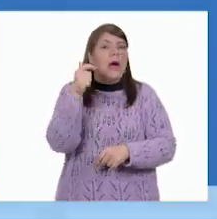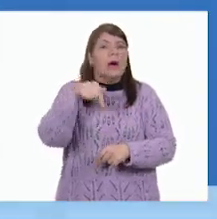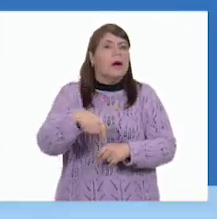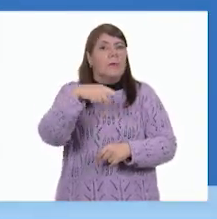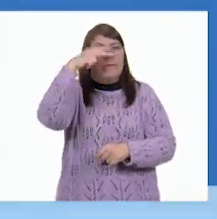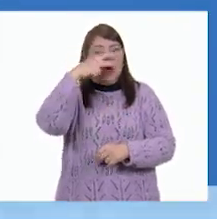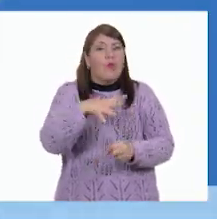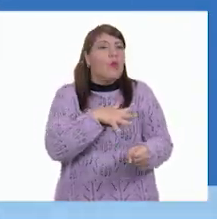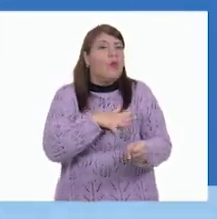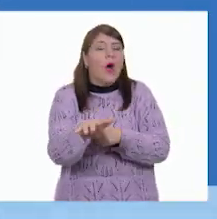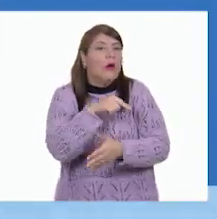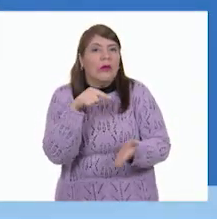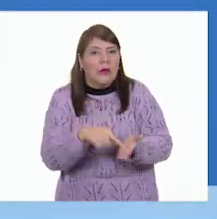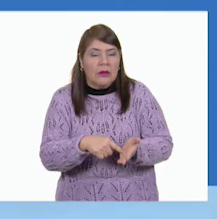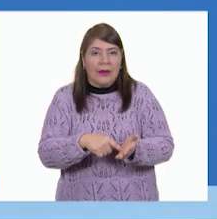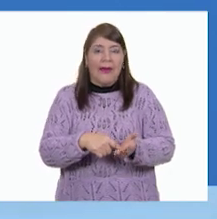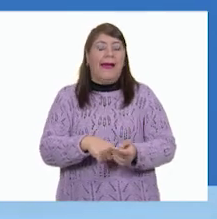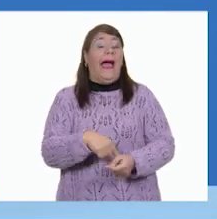sé, maestra!